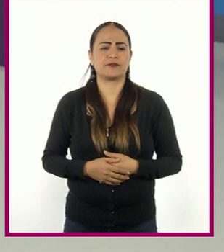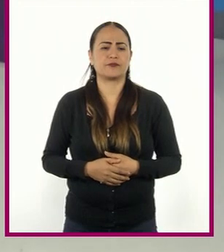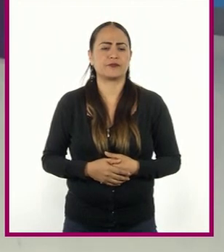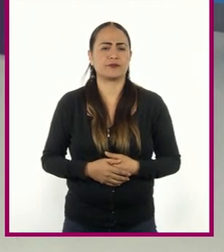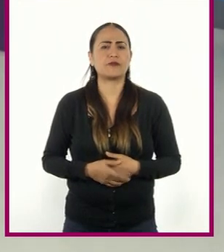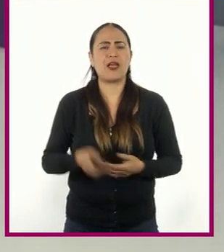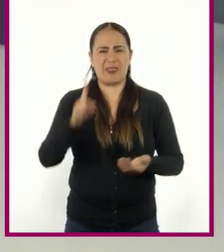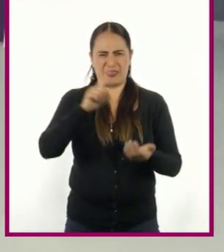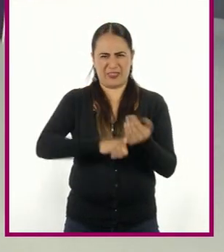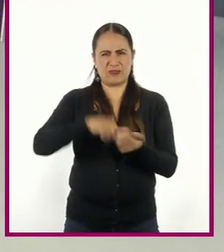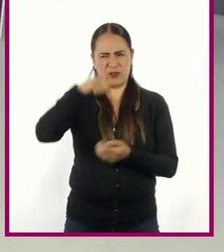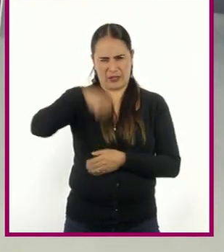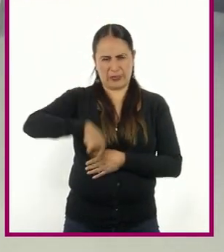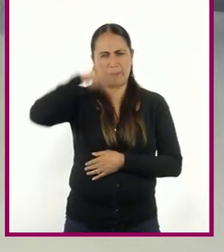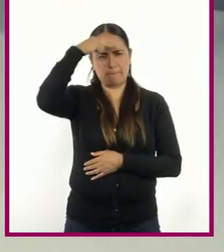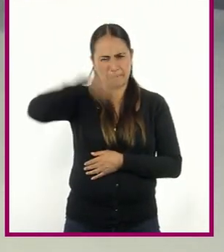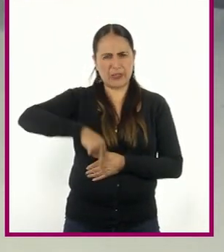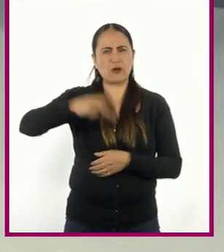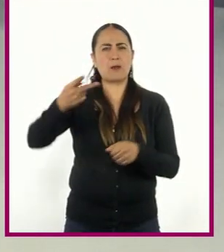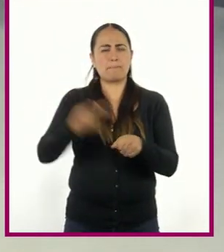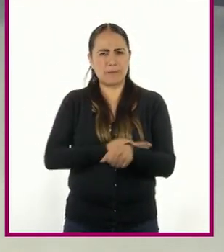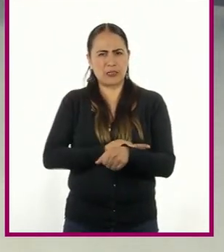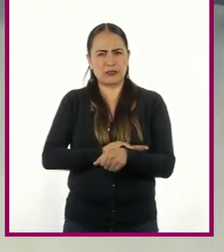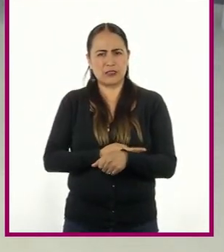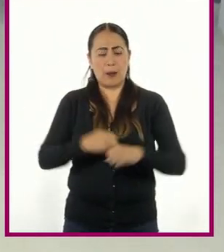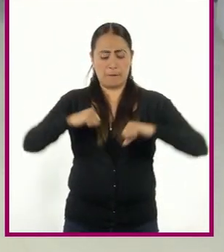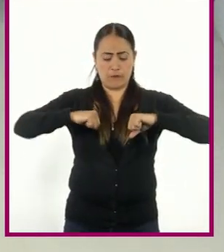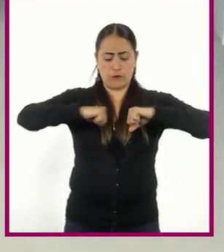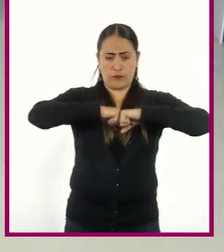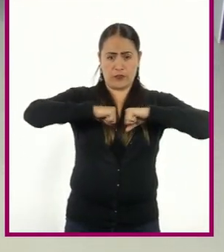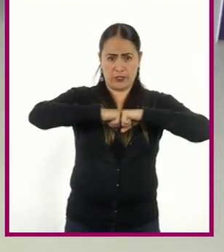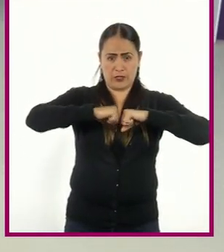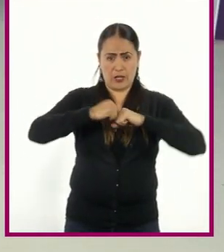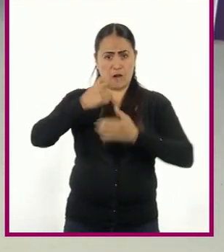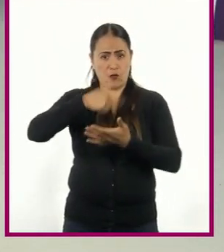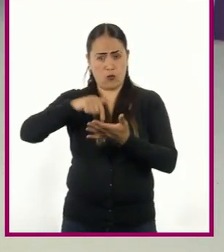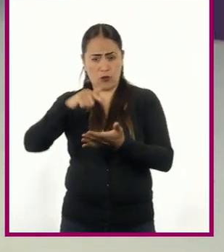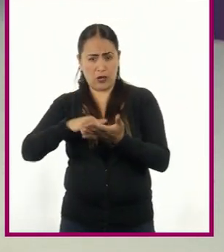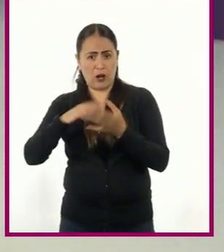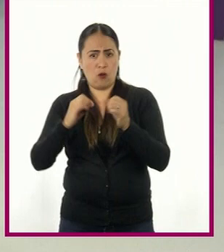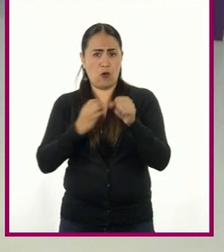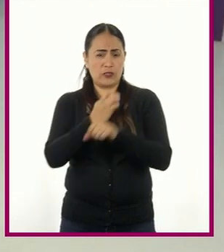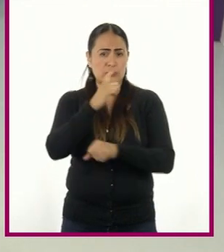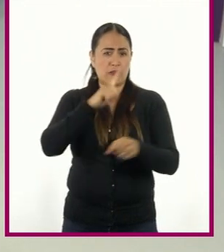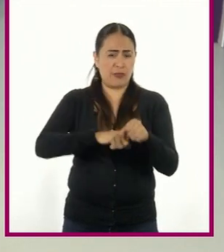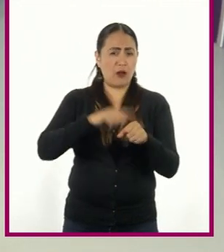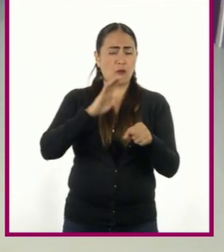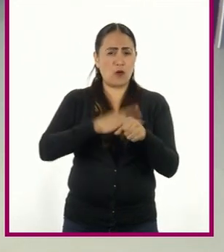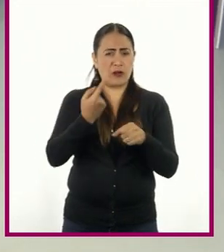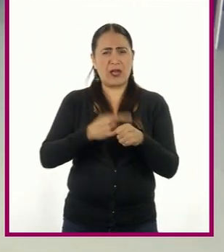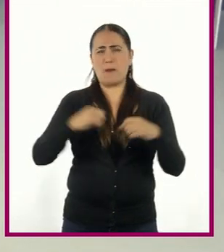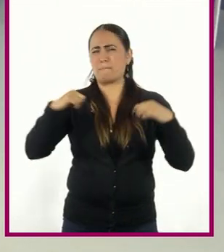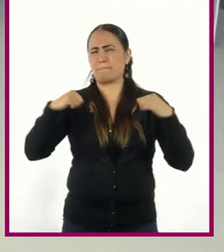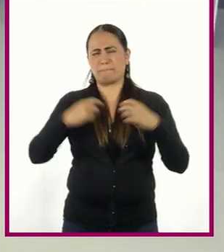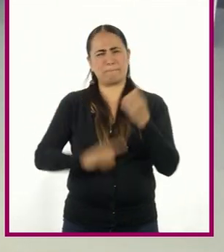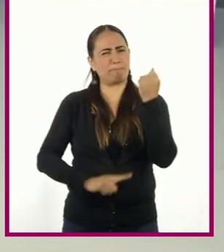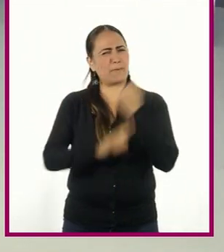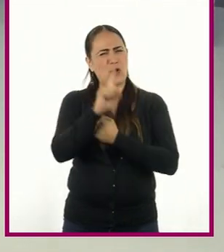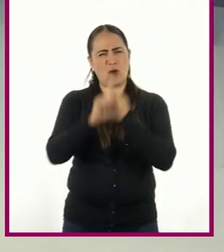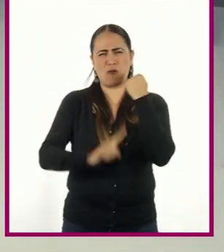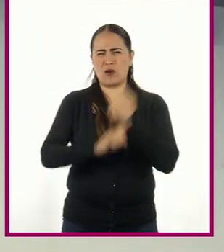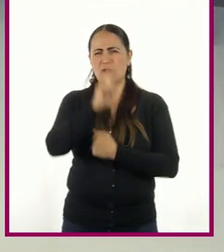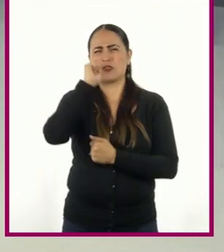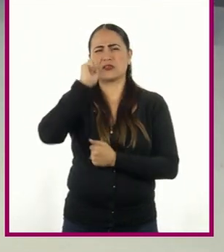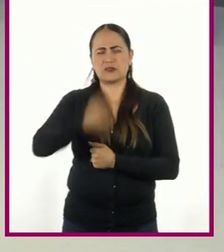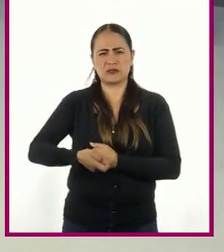de nuestro país, existe una importante migración en las fronteras locales y estatales debido a numerosos problemas, entre los que destacan la